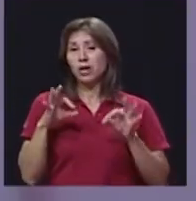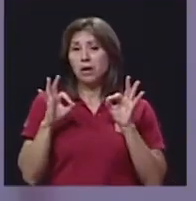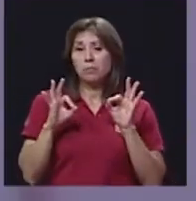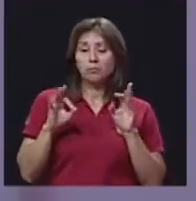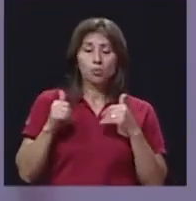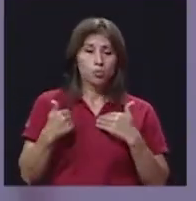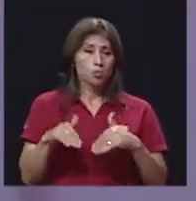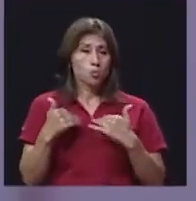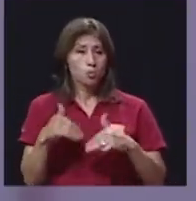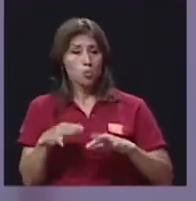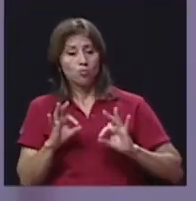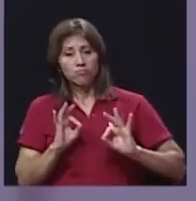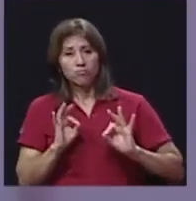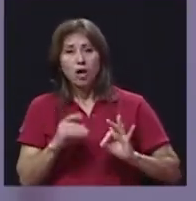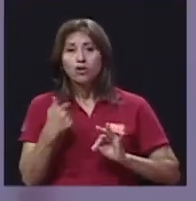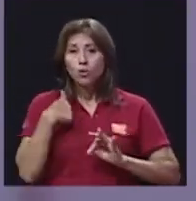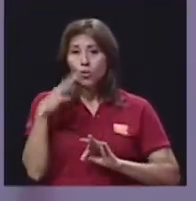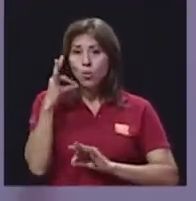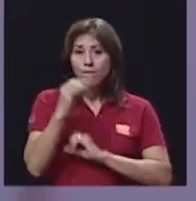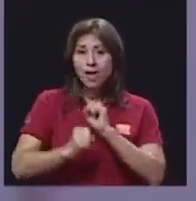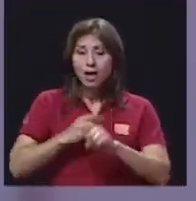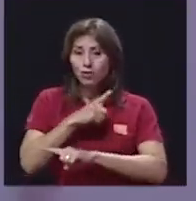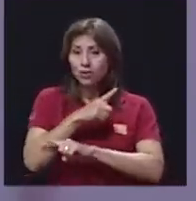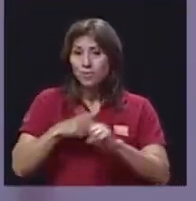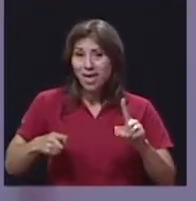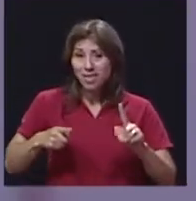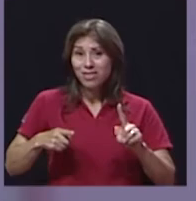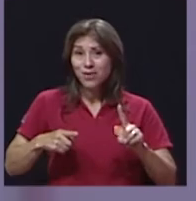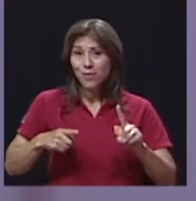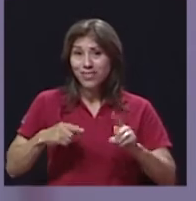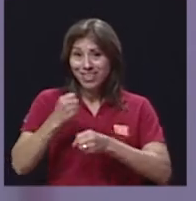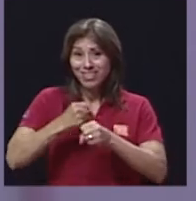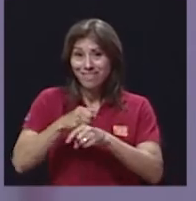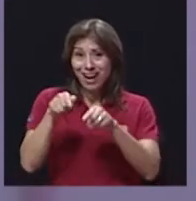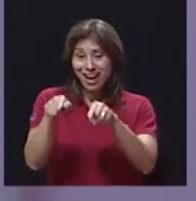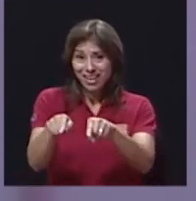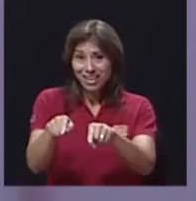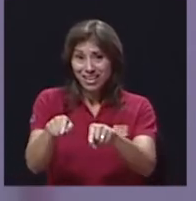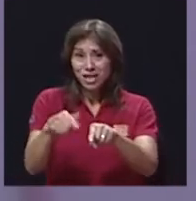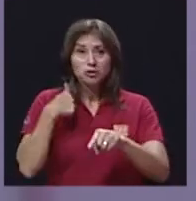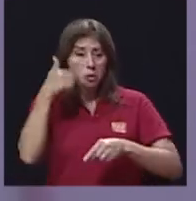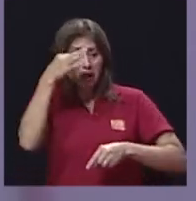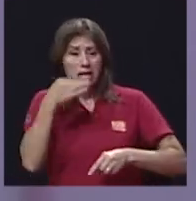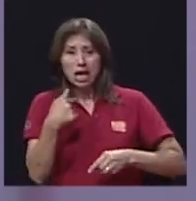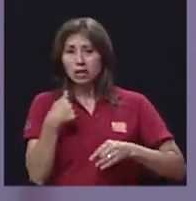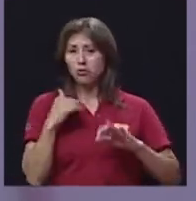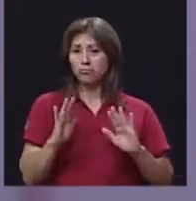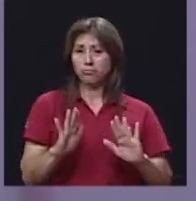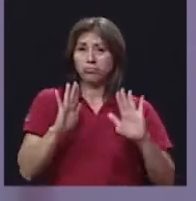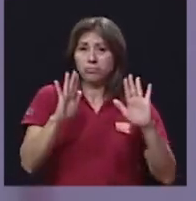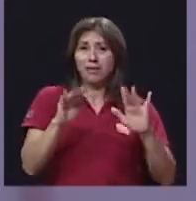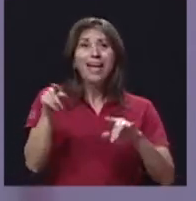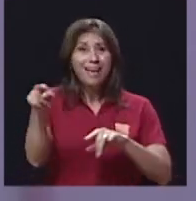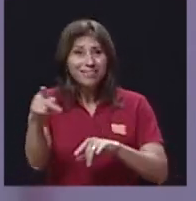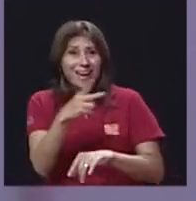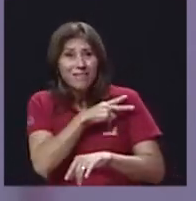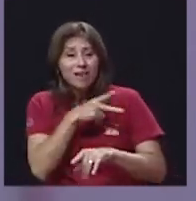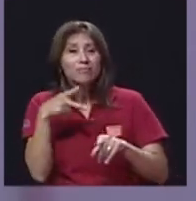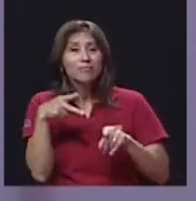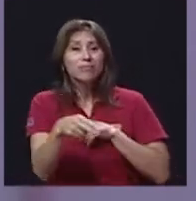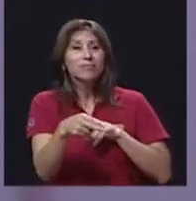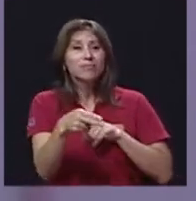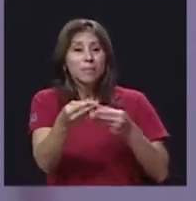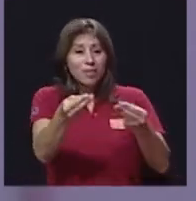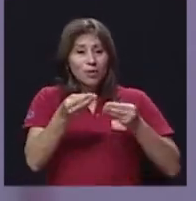nueve años y medio de trabajar ahí pues me dijo aquí está tu carta efectivamente ese día por dicha mi esposo